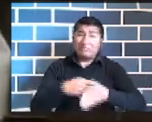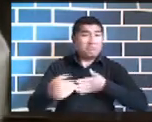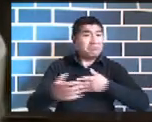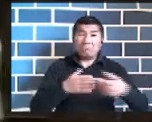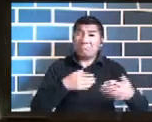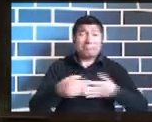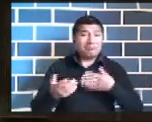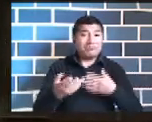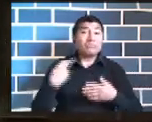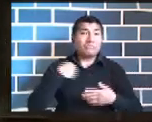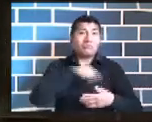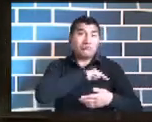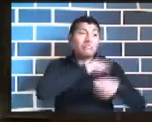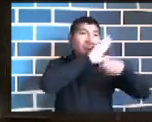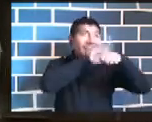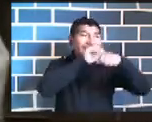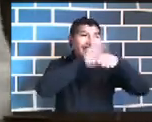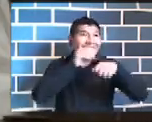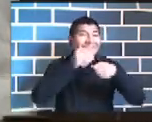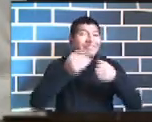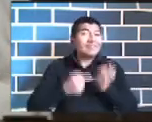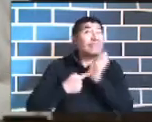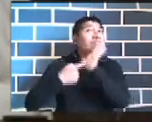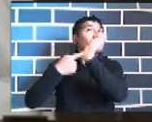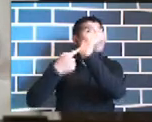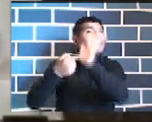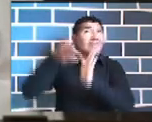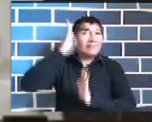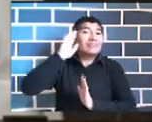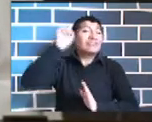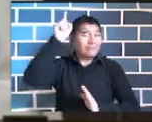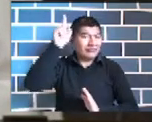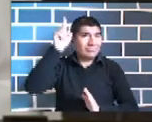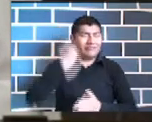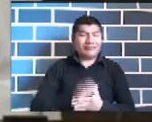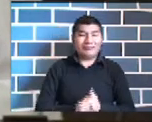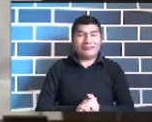tengamos, estamos llamados a ser presente a Cristo,